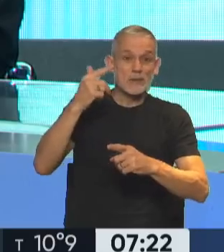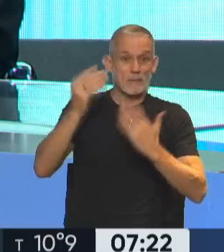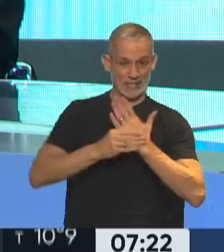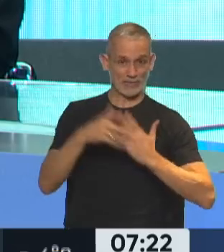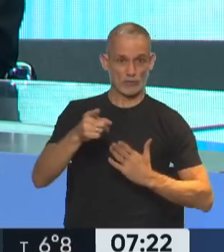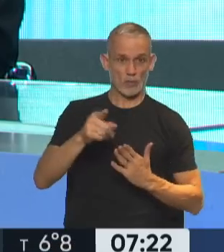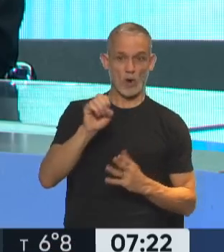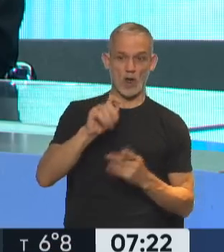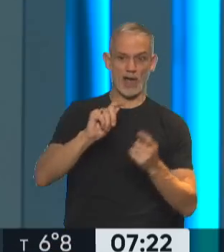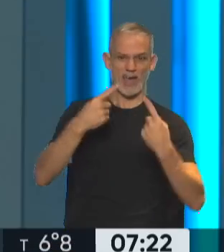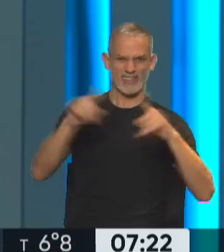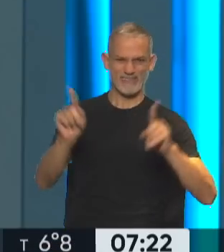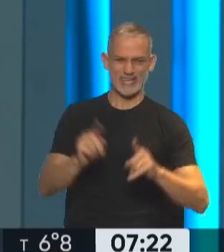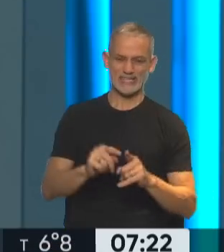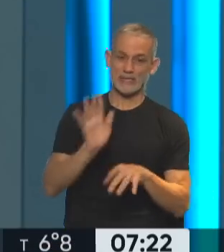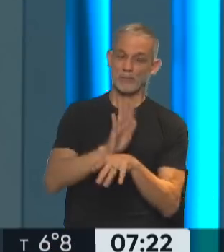cambio de nombre